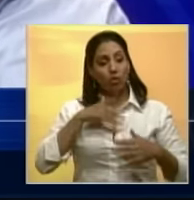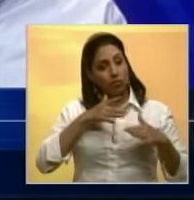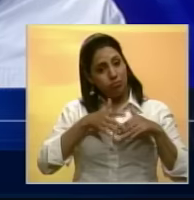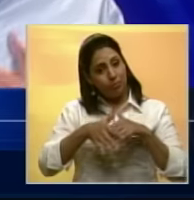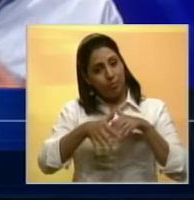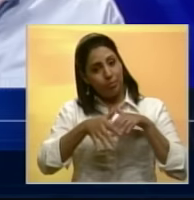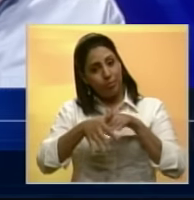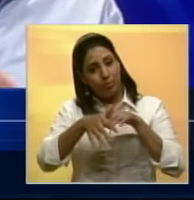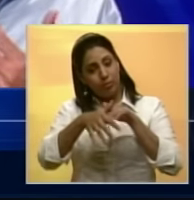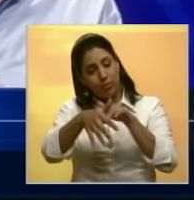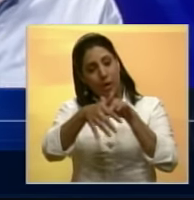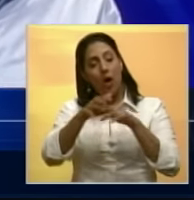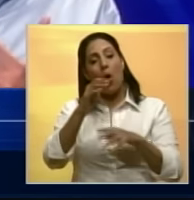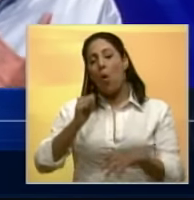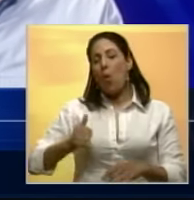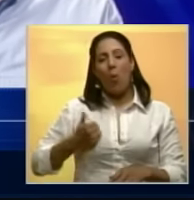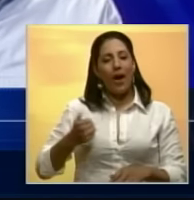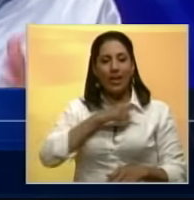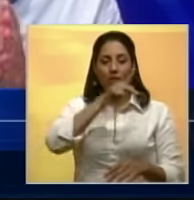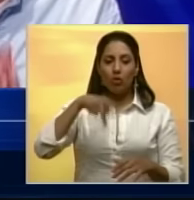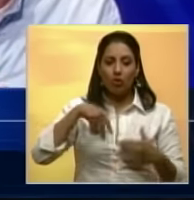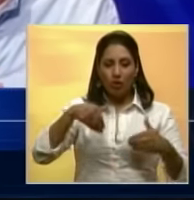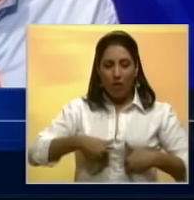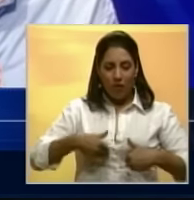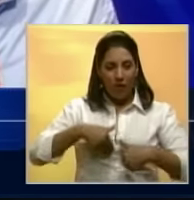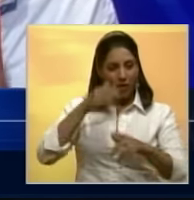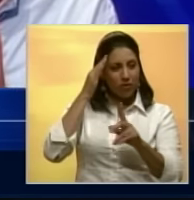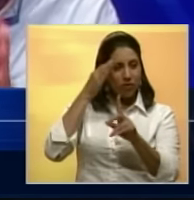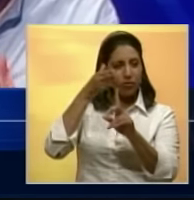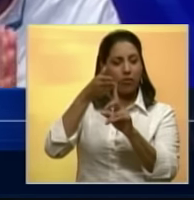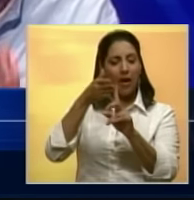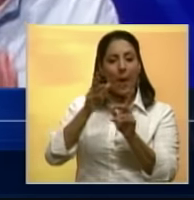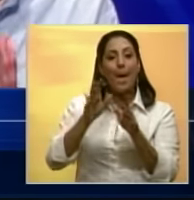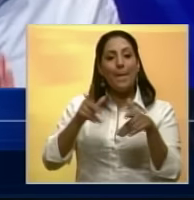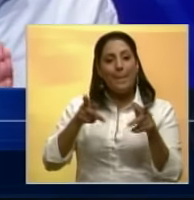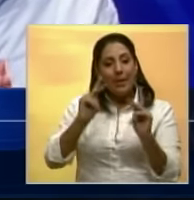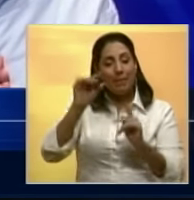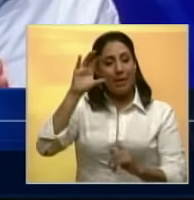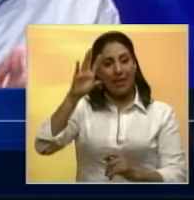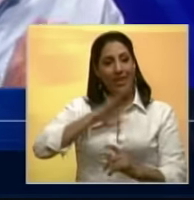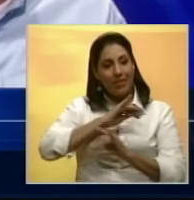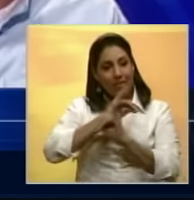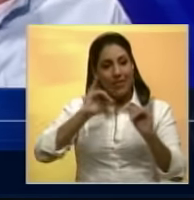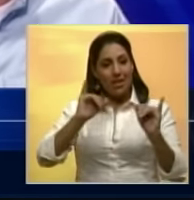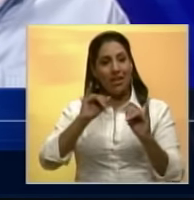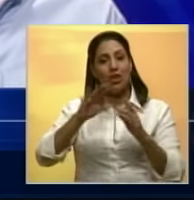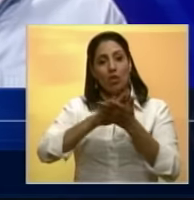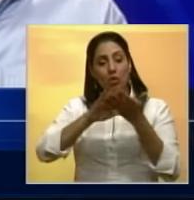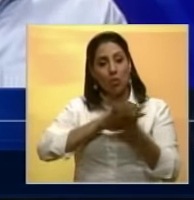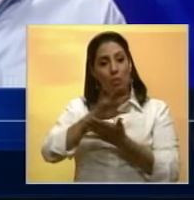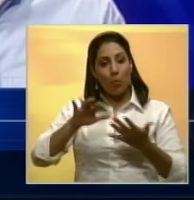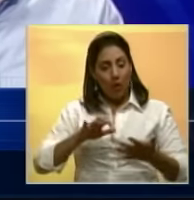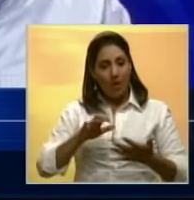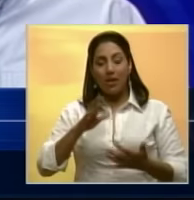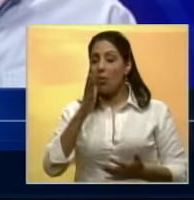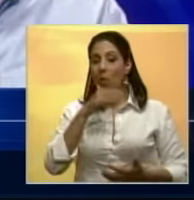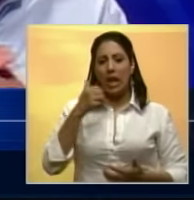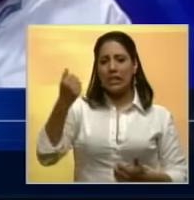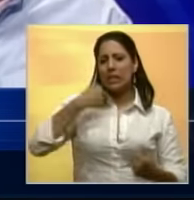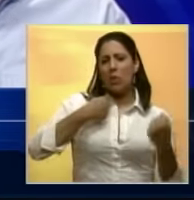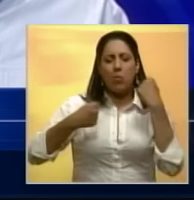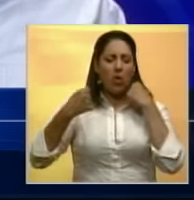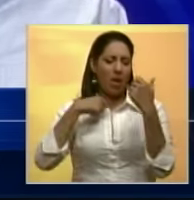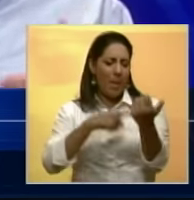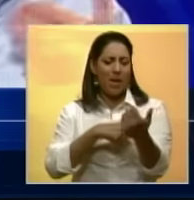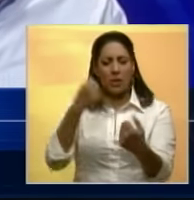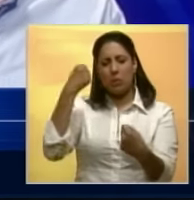marchamos, cualquier esfuerzo que podamos hacer en esa dirección que permita que este país tenga un desenlace y que salgamos de esta crisis sin tener que matarnos entre